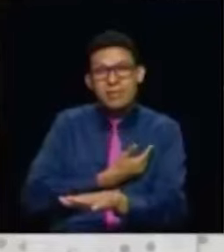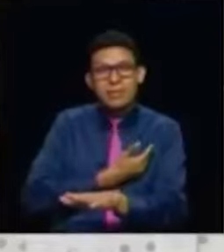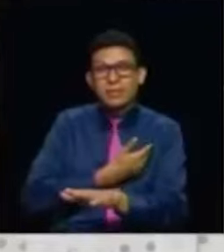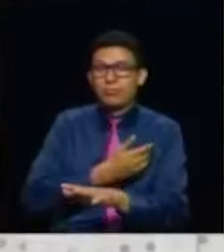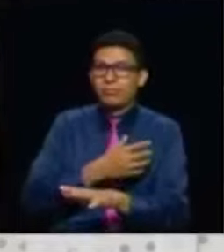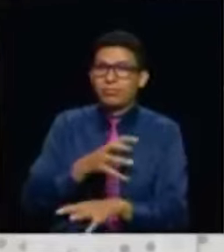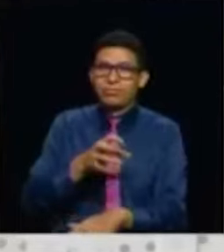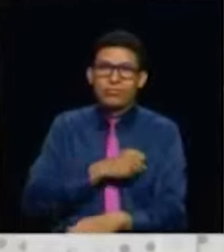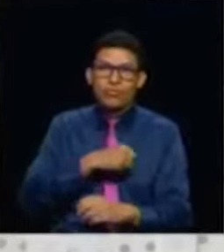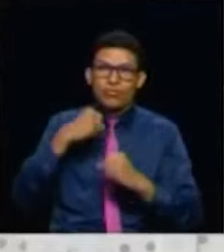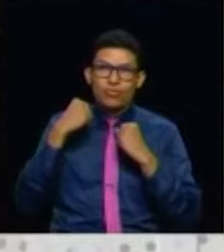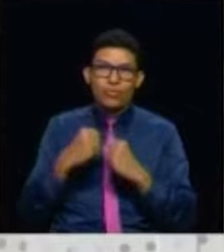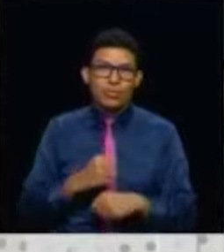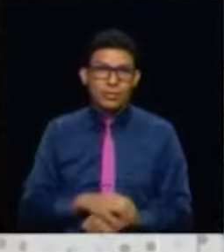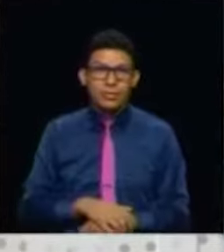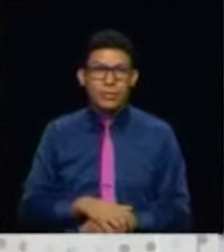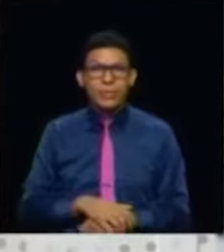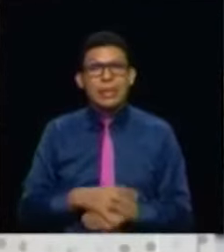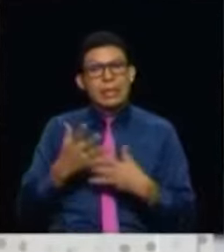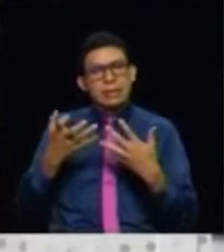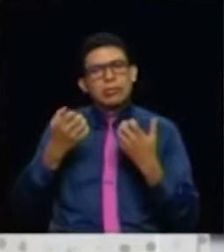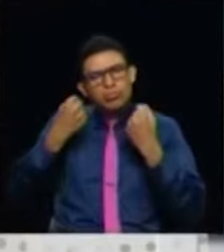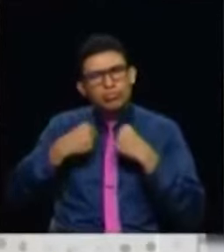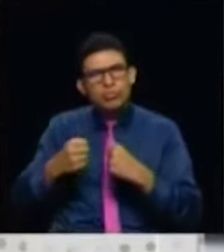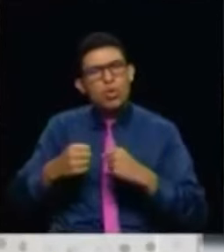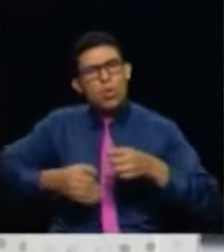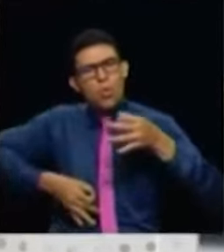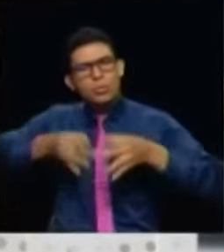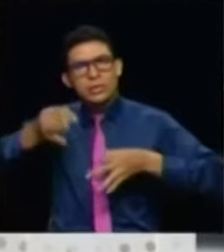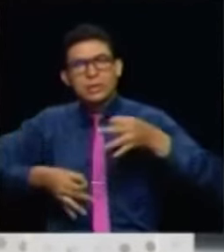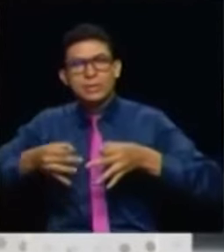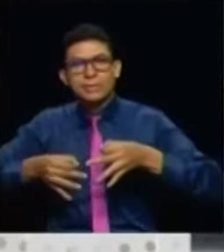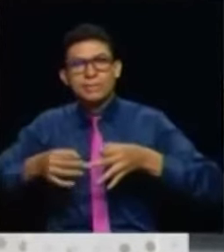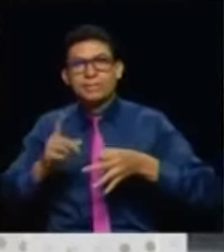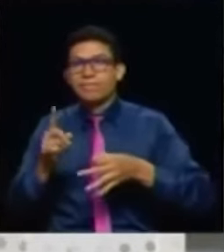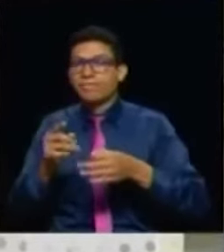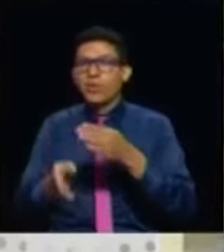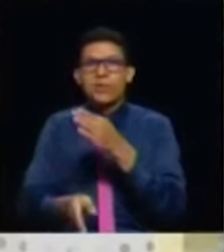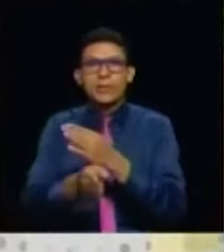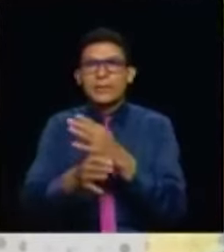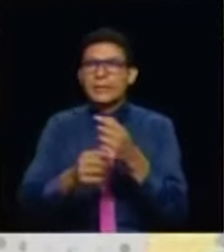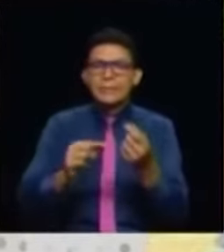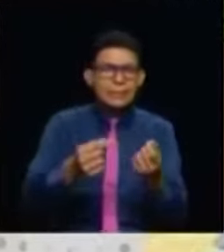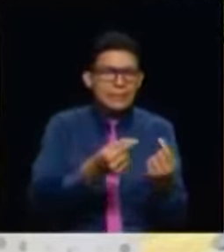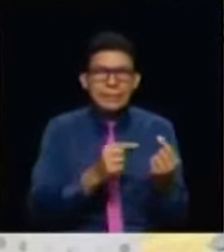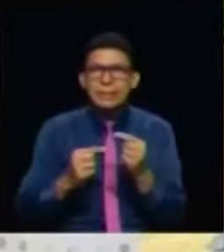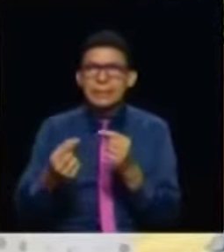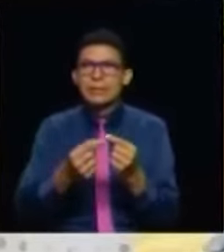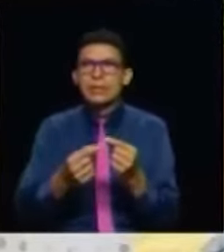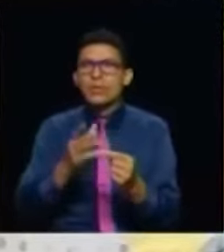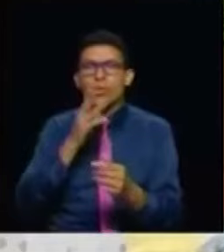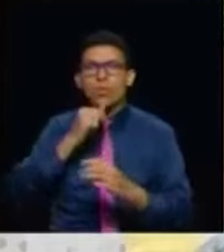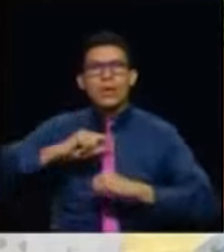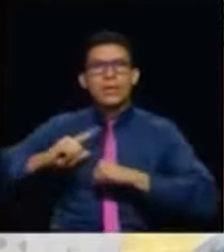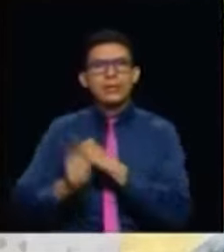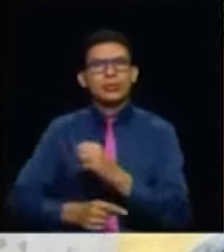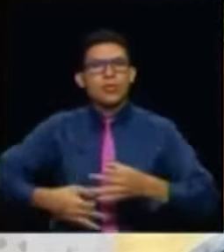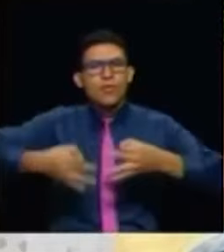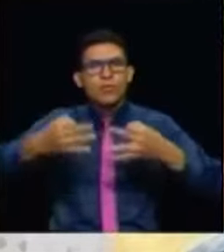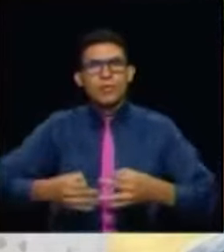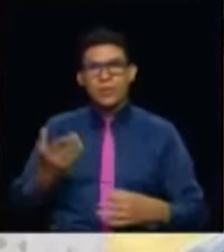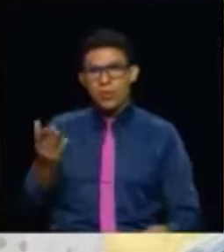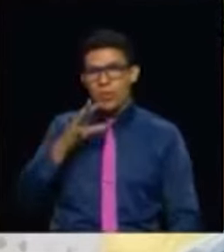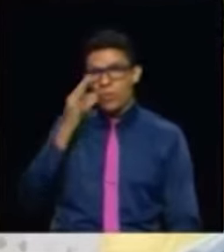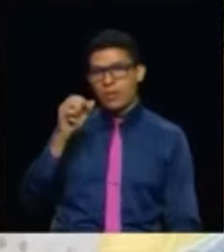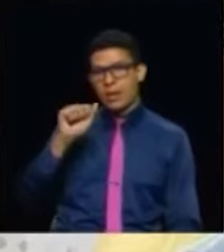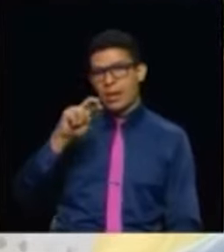A pesar de todos los intentos de su familia por hacer justicia, el caso sigue en tela de juicio y no se le ha presentado una condena formal a André Ricci,